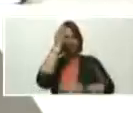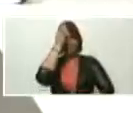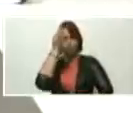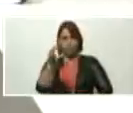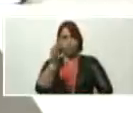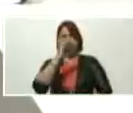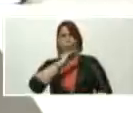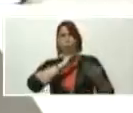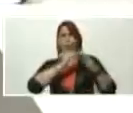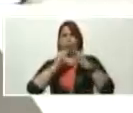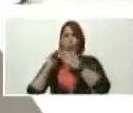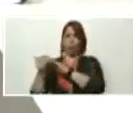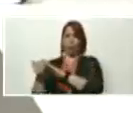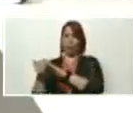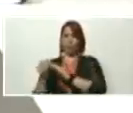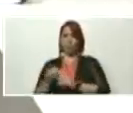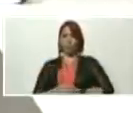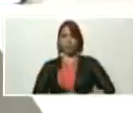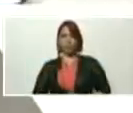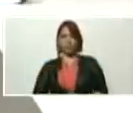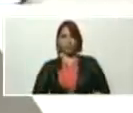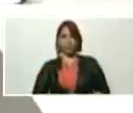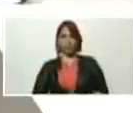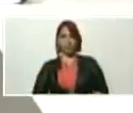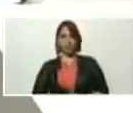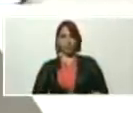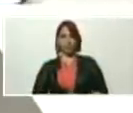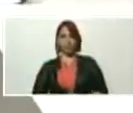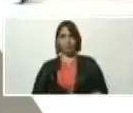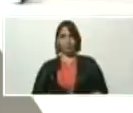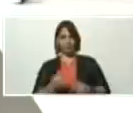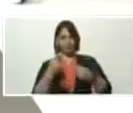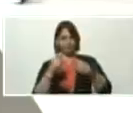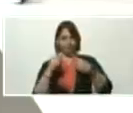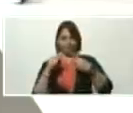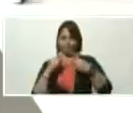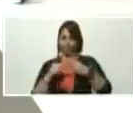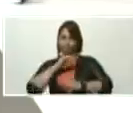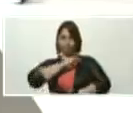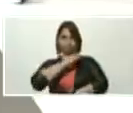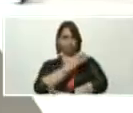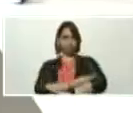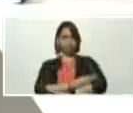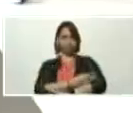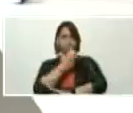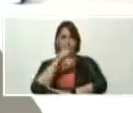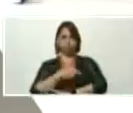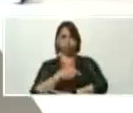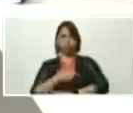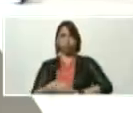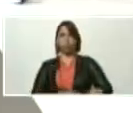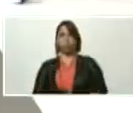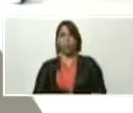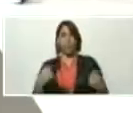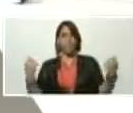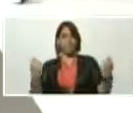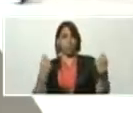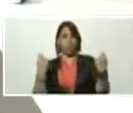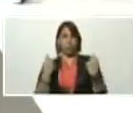comunales, comunas, etcétera, etcétera. El fortalecimiento del poder popular.